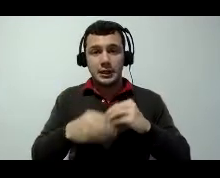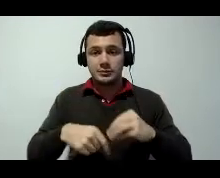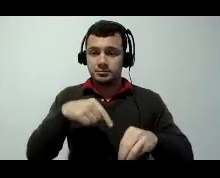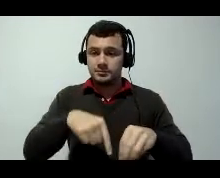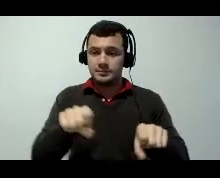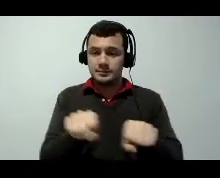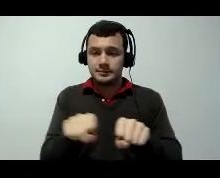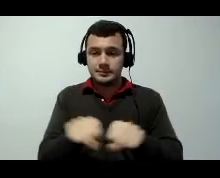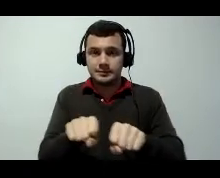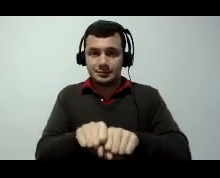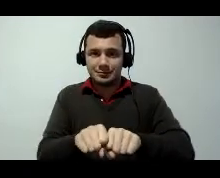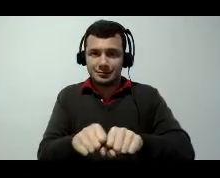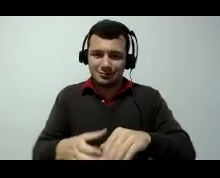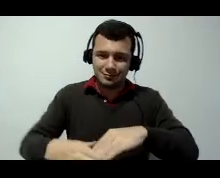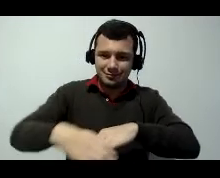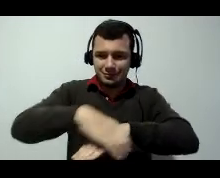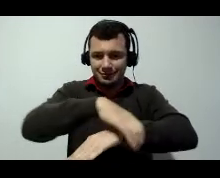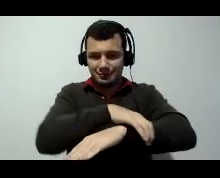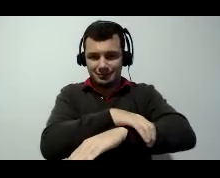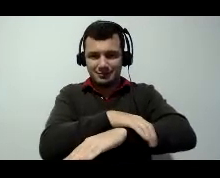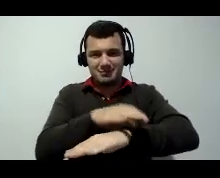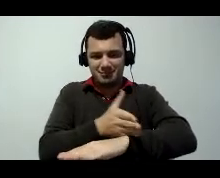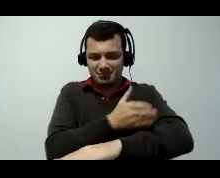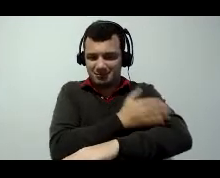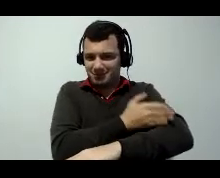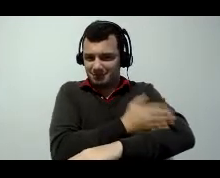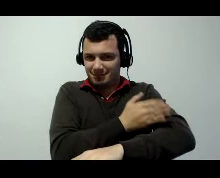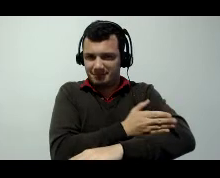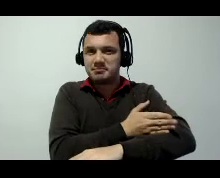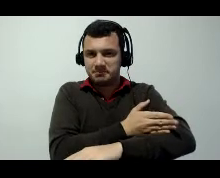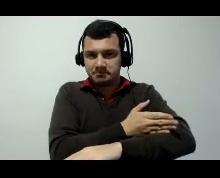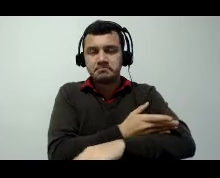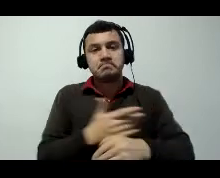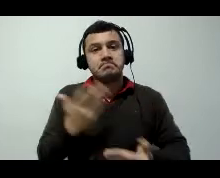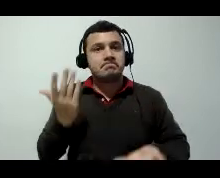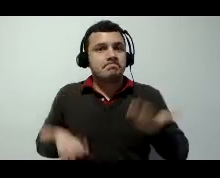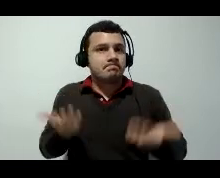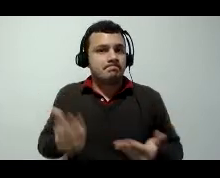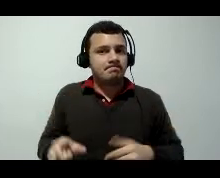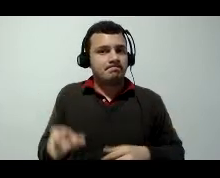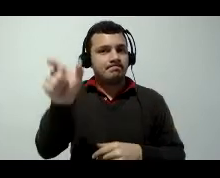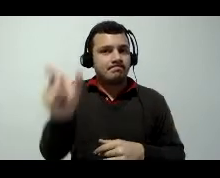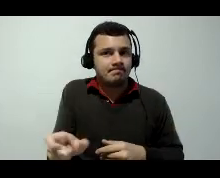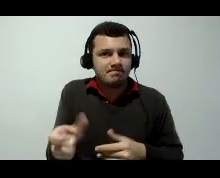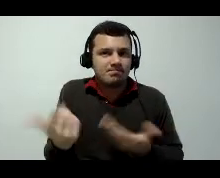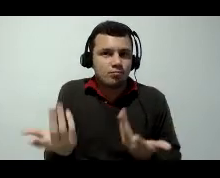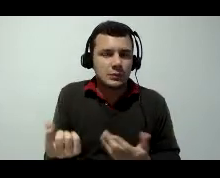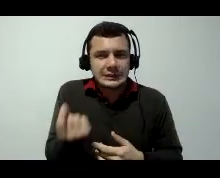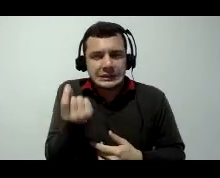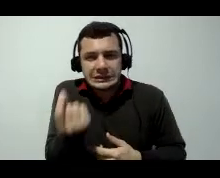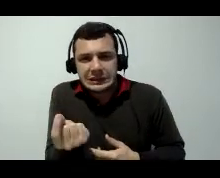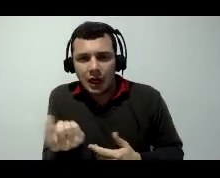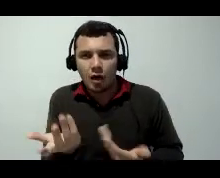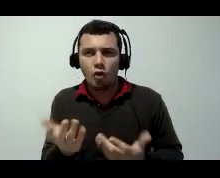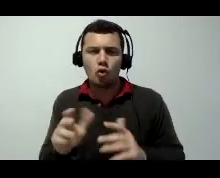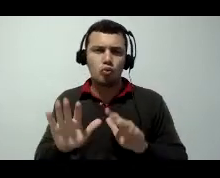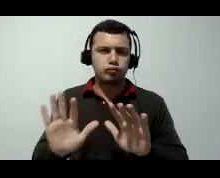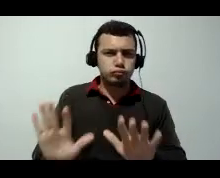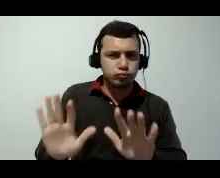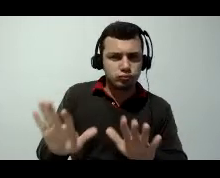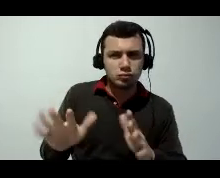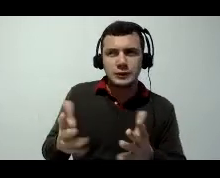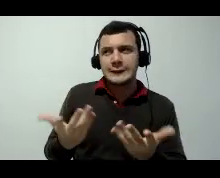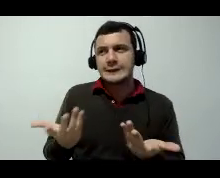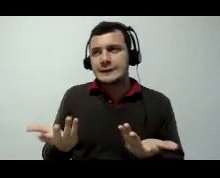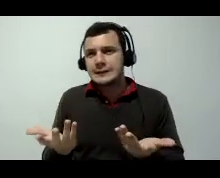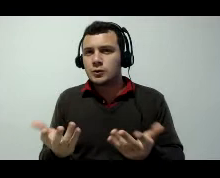que debemos tener en cuenta, y es que dependiendo de la complejidad, del estado del paciente, de las condiciones y de los lineamientos que haya dado la institución,